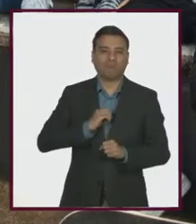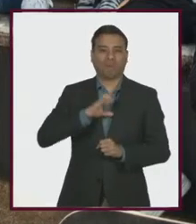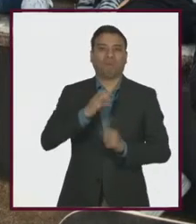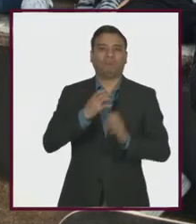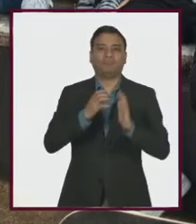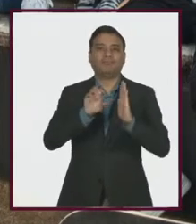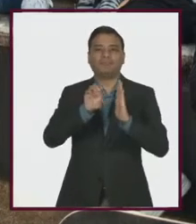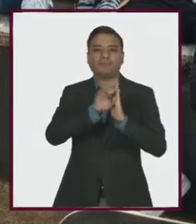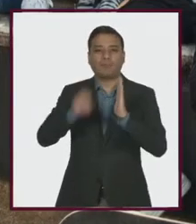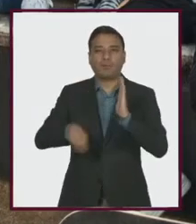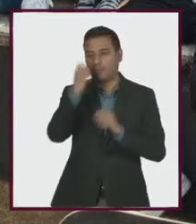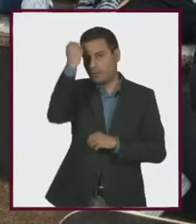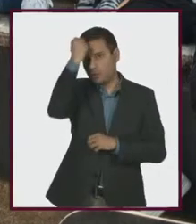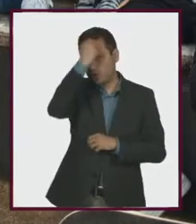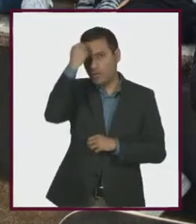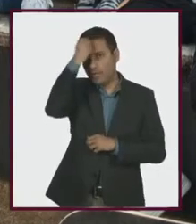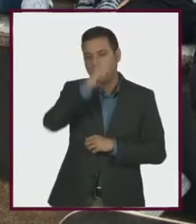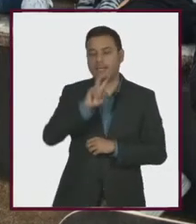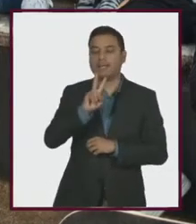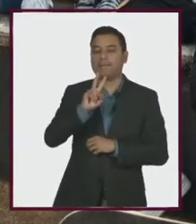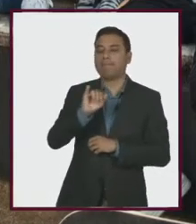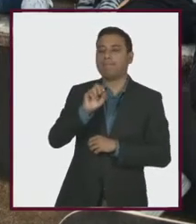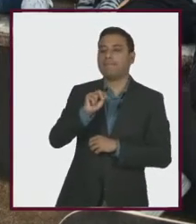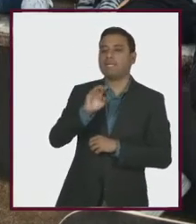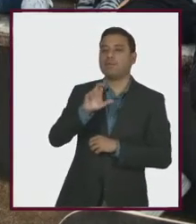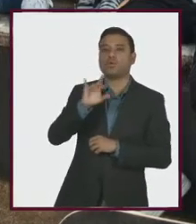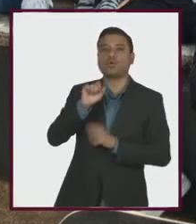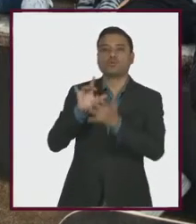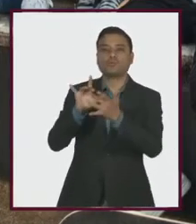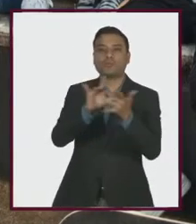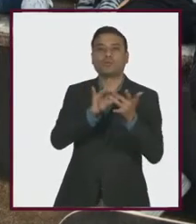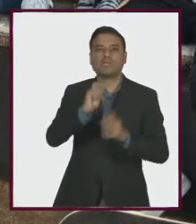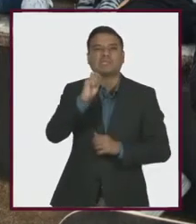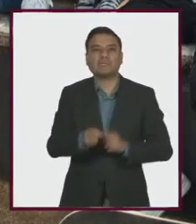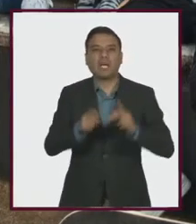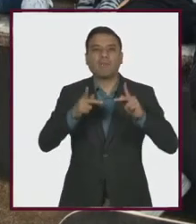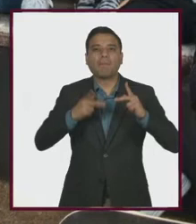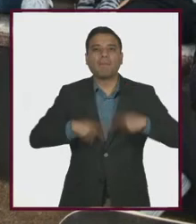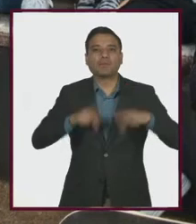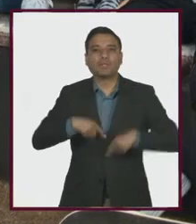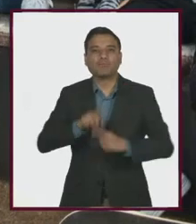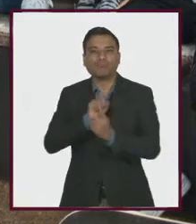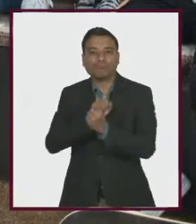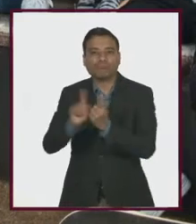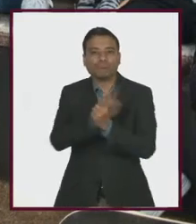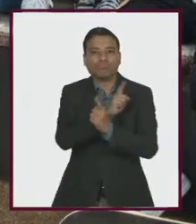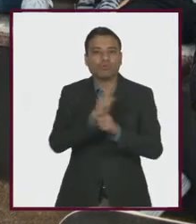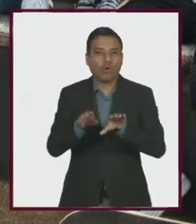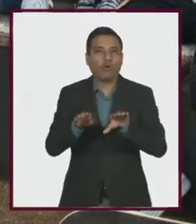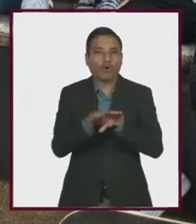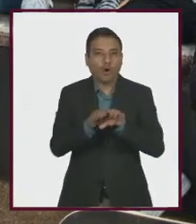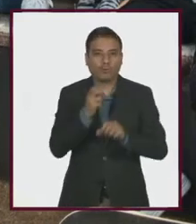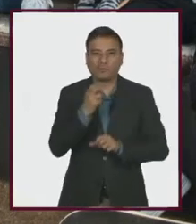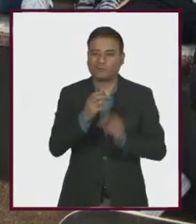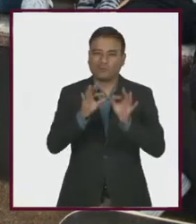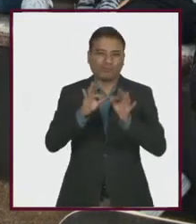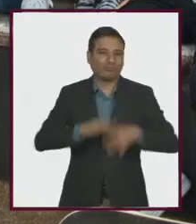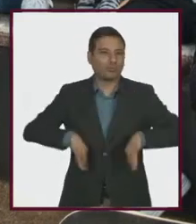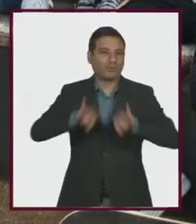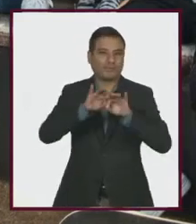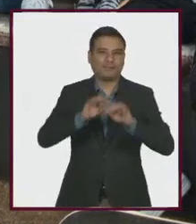¿qué quiere decir esto? Desde la teoría de cómo nos relacionamos con los otros, que nuestros cuidadores principales, nuestros